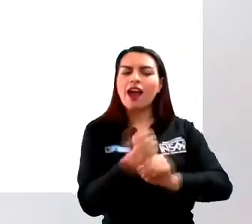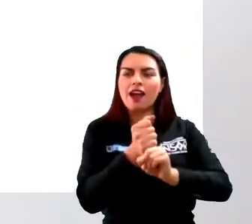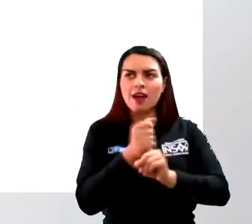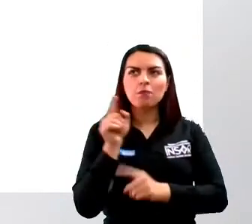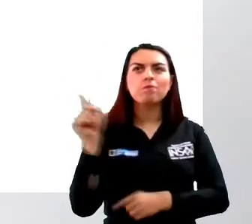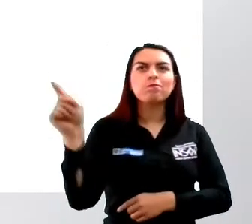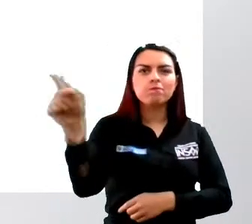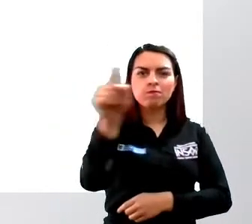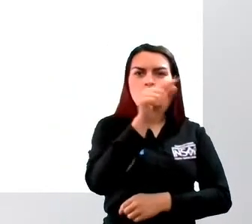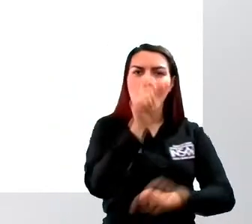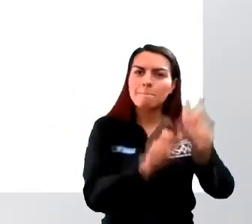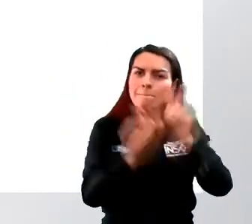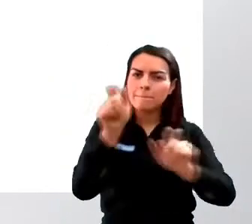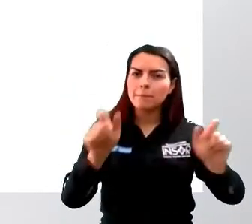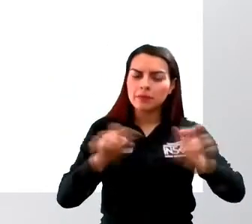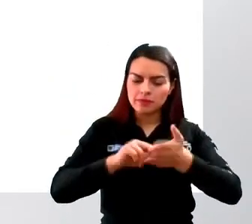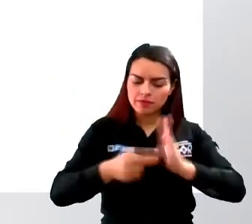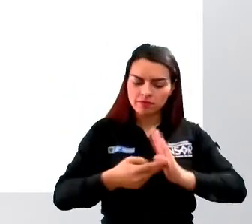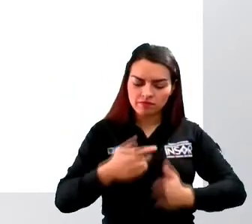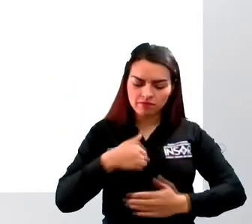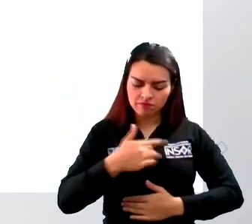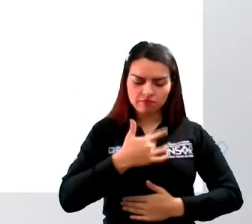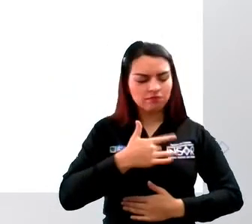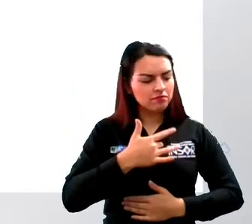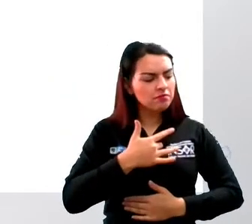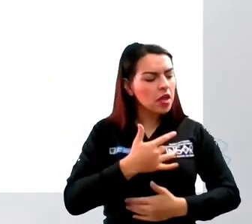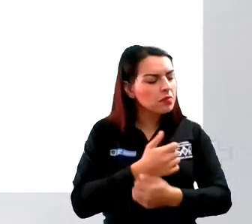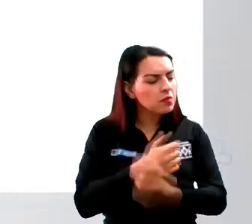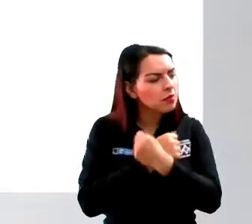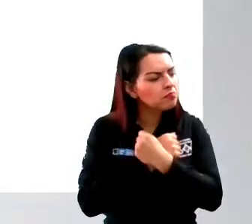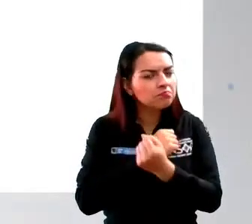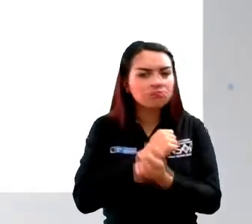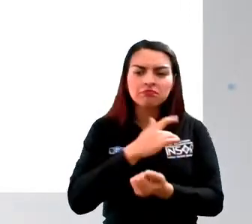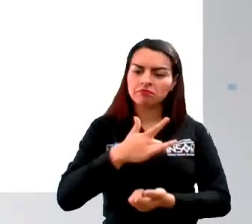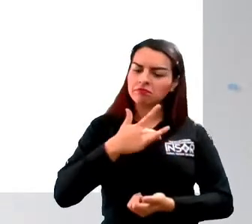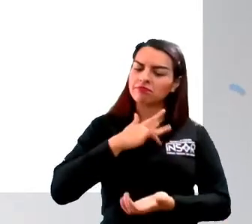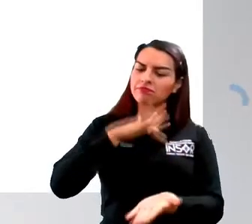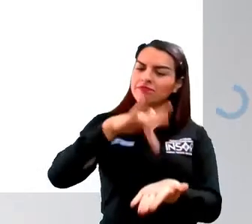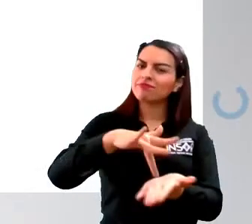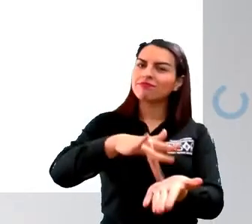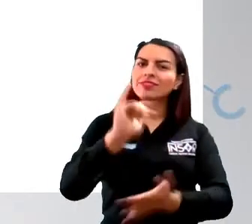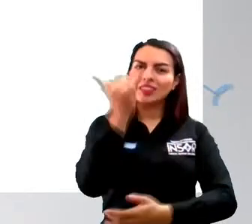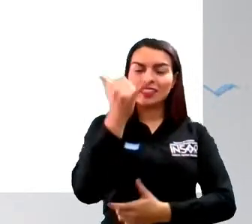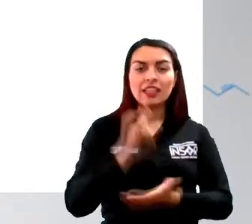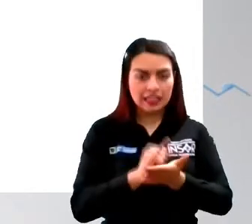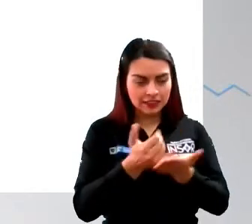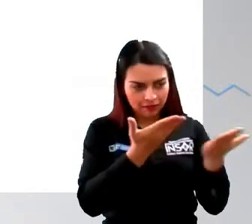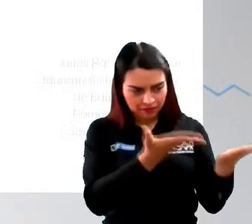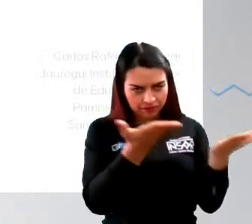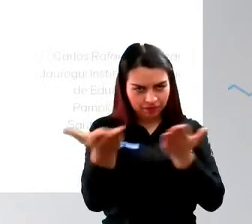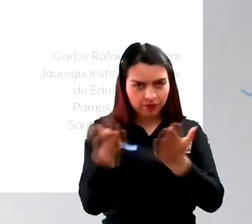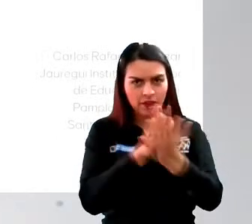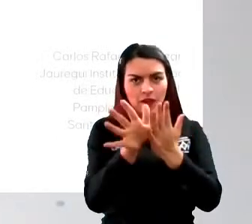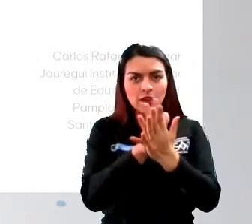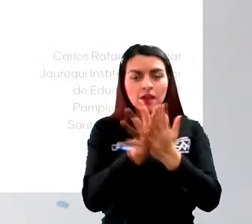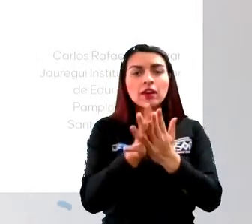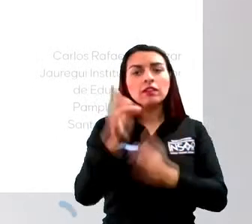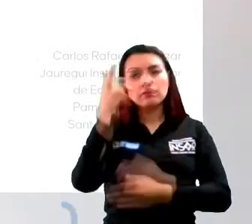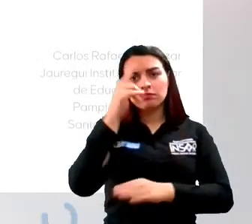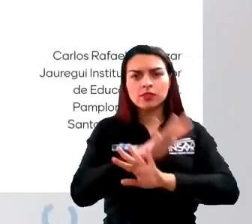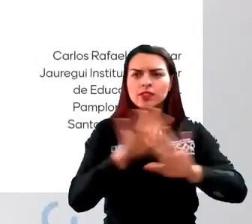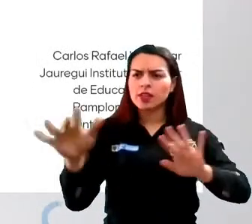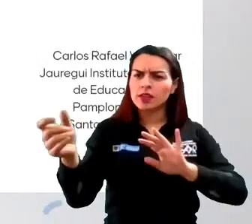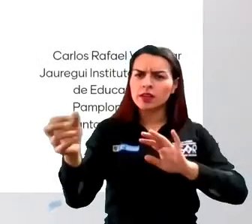sienta afectivamente participando en esto. Charles, ¿quieres comentar? Llevamos 108